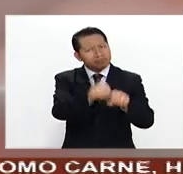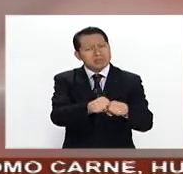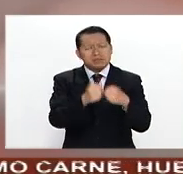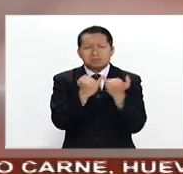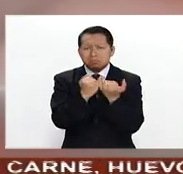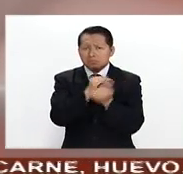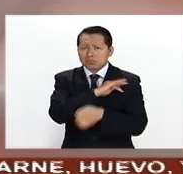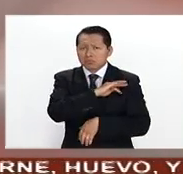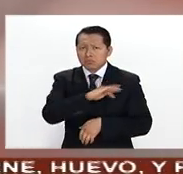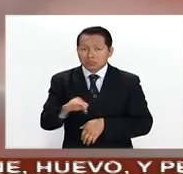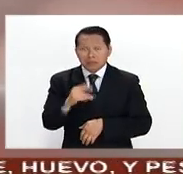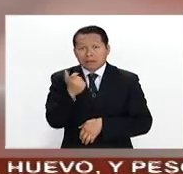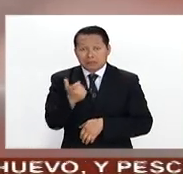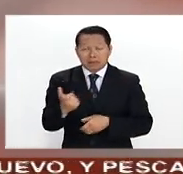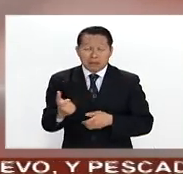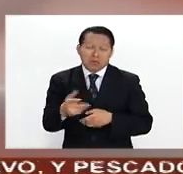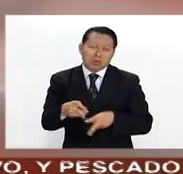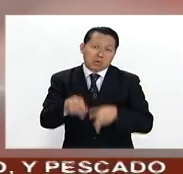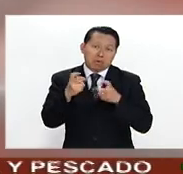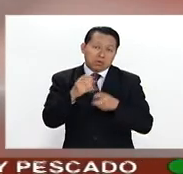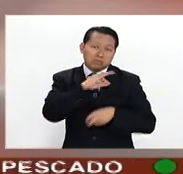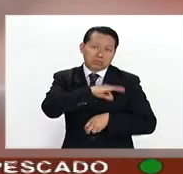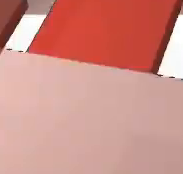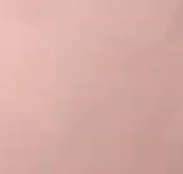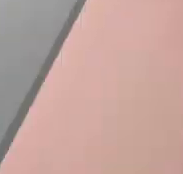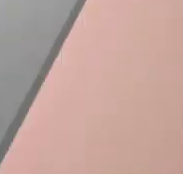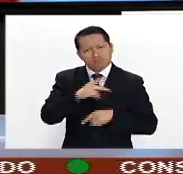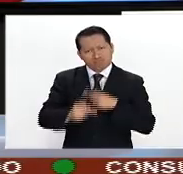ordenarle a su banda que devuelva lo que se robó, que eso es muy importante.